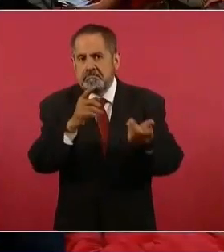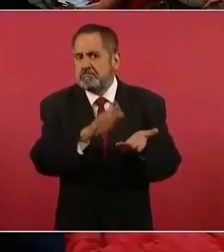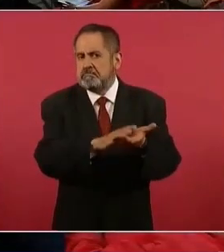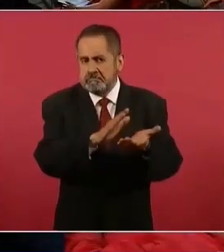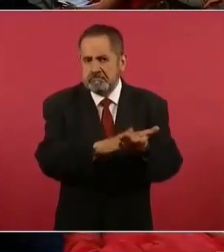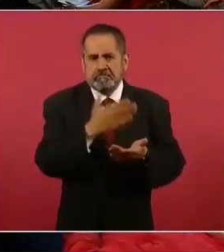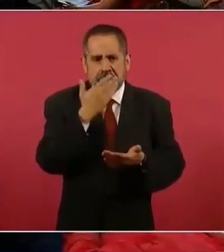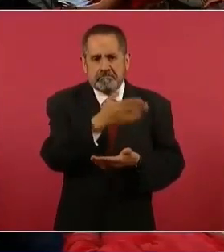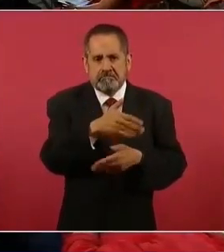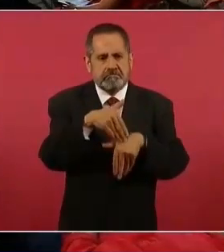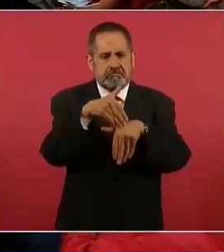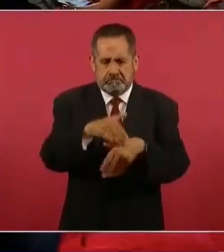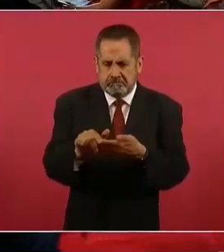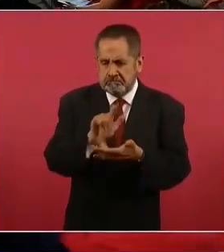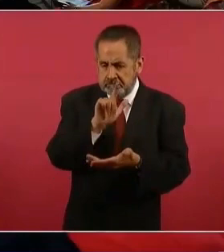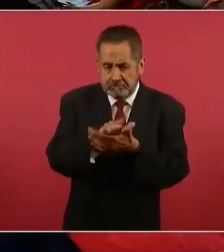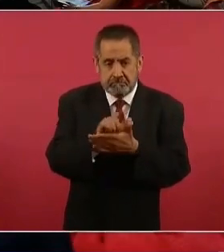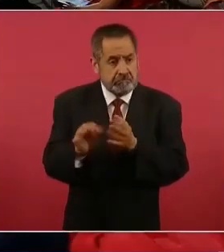de conformidad con la ley.